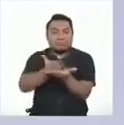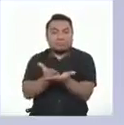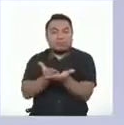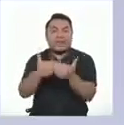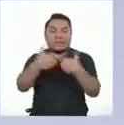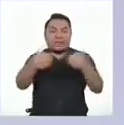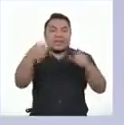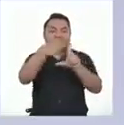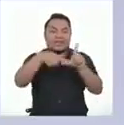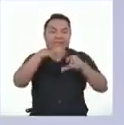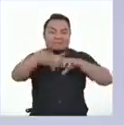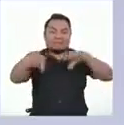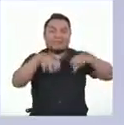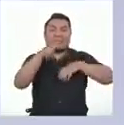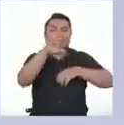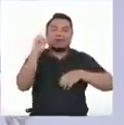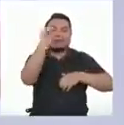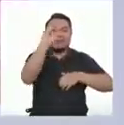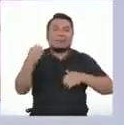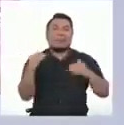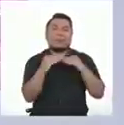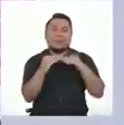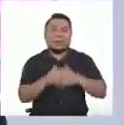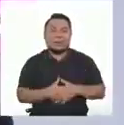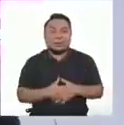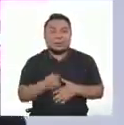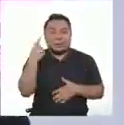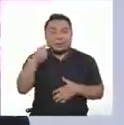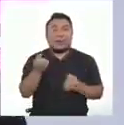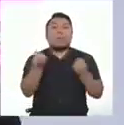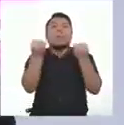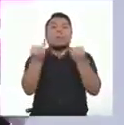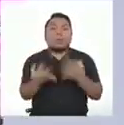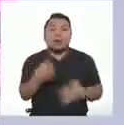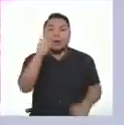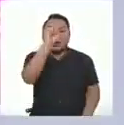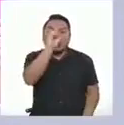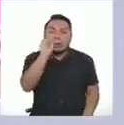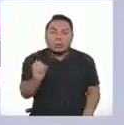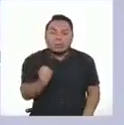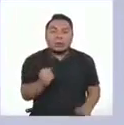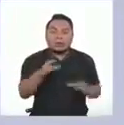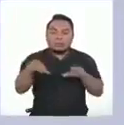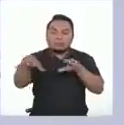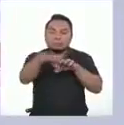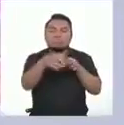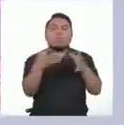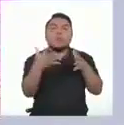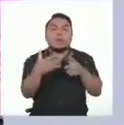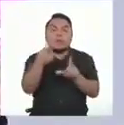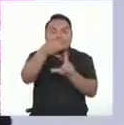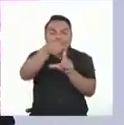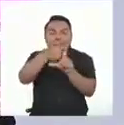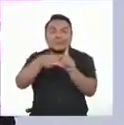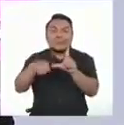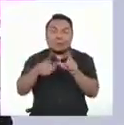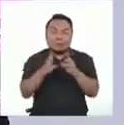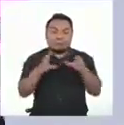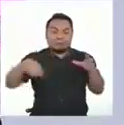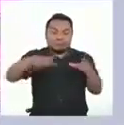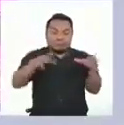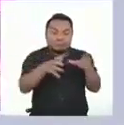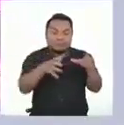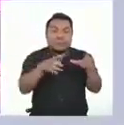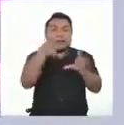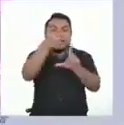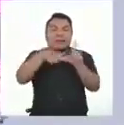sido dividido en 100 partes iguales. Que para calcular el porcentaje de una cantidad debemos dividir la cantidad